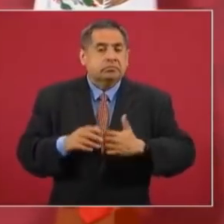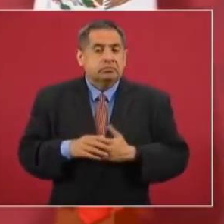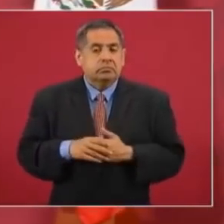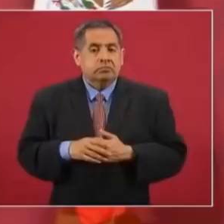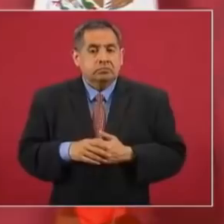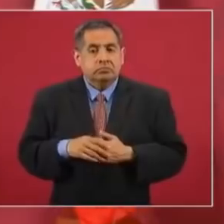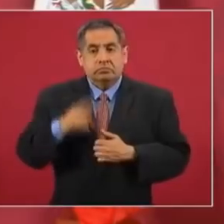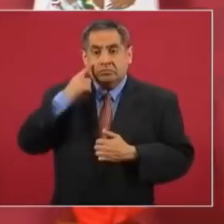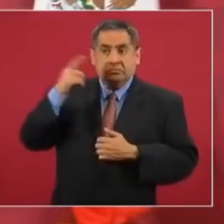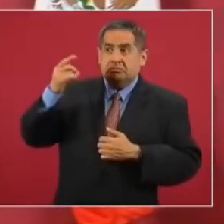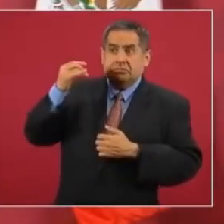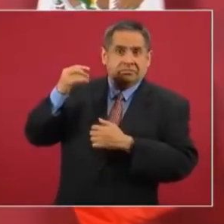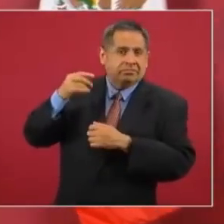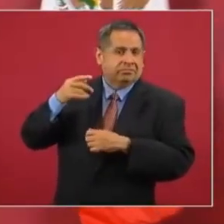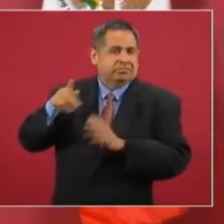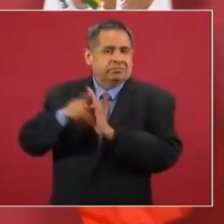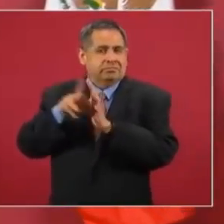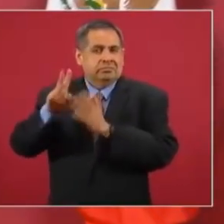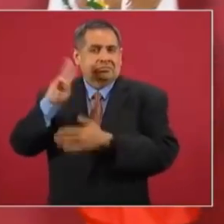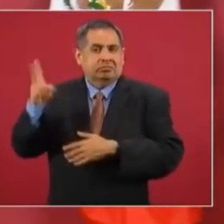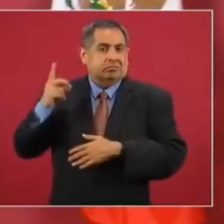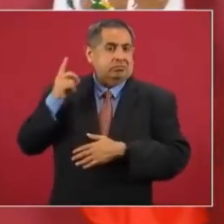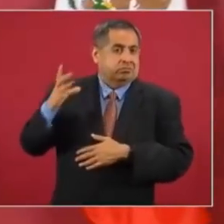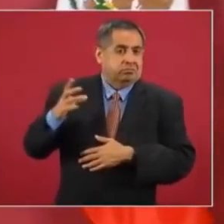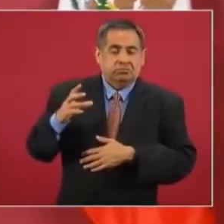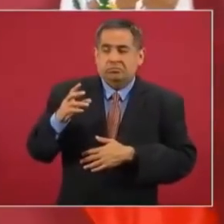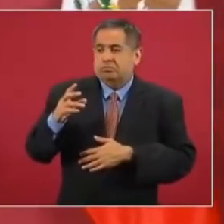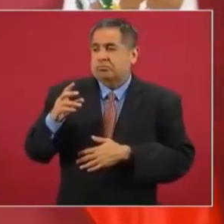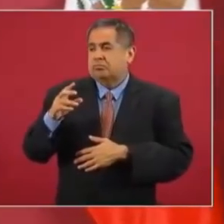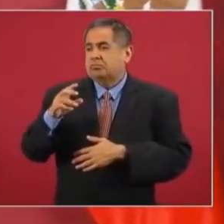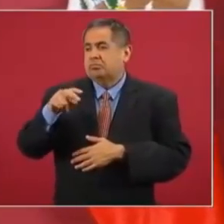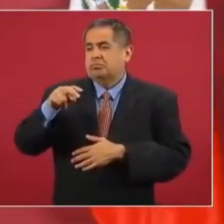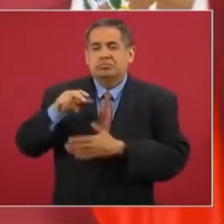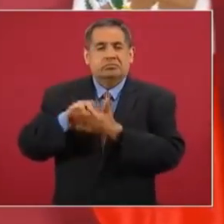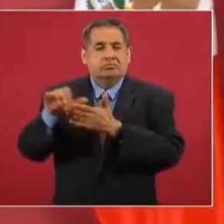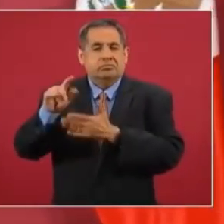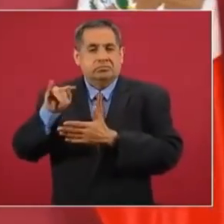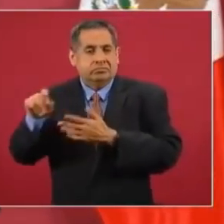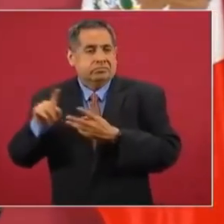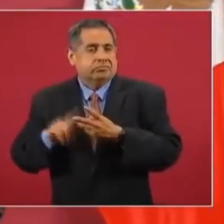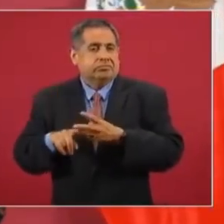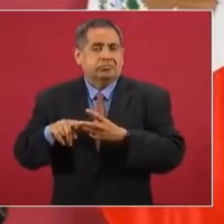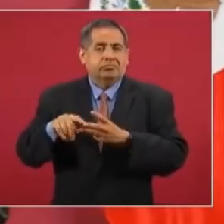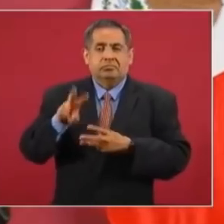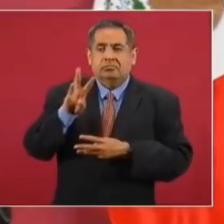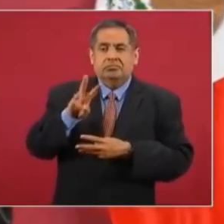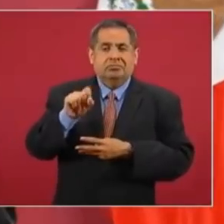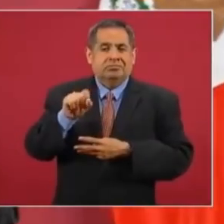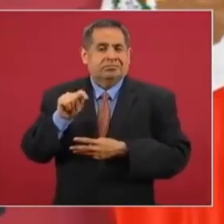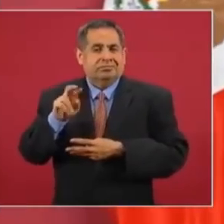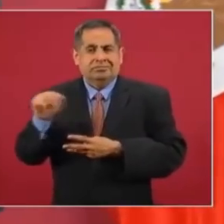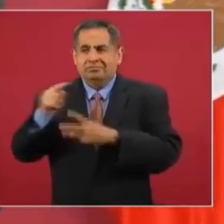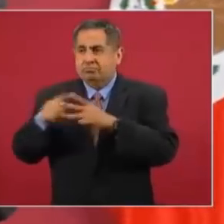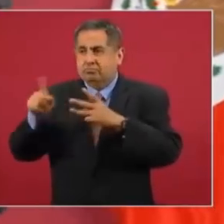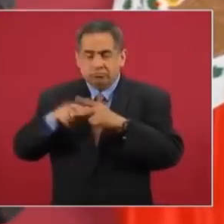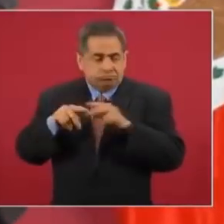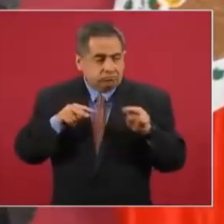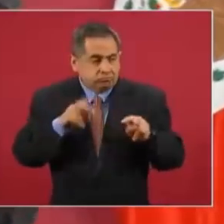El Washington Post y el New York Times y el Financial Times y el Wall Street Journal, y todos